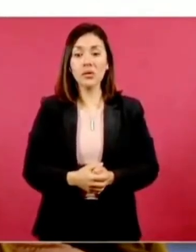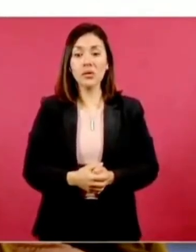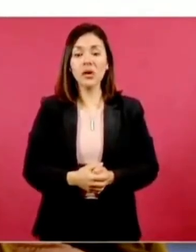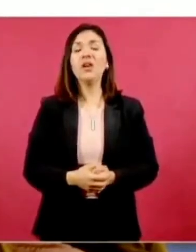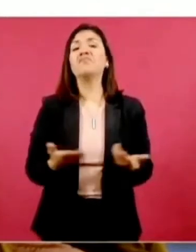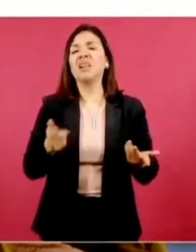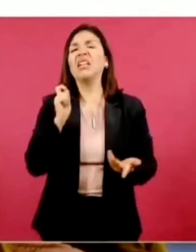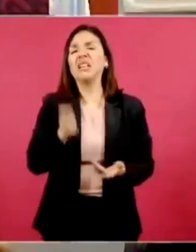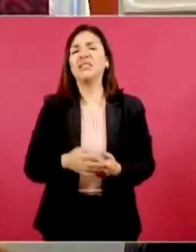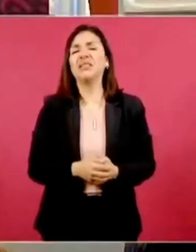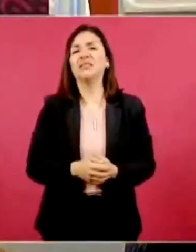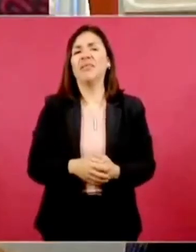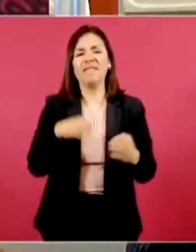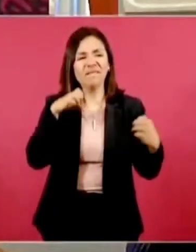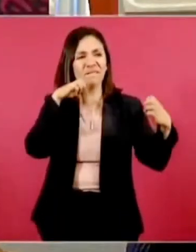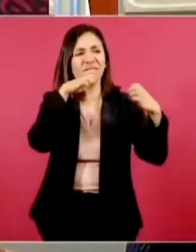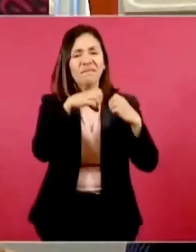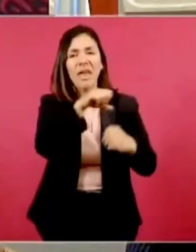Calumniar a dirigentes,